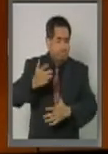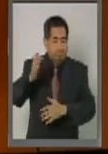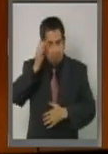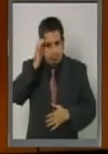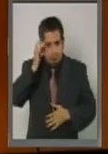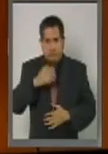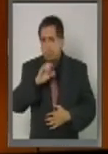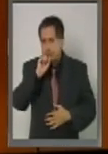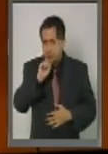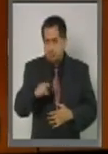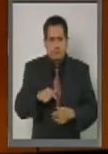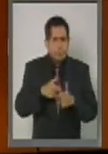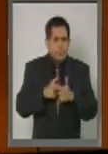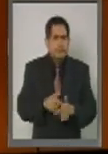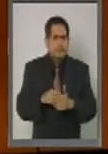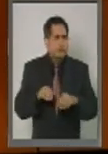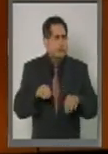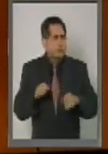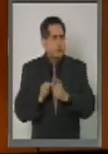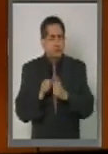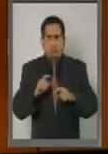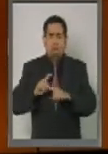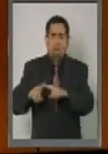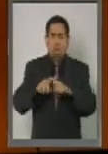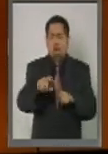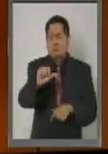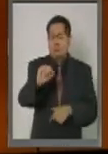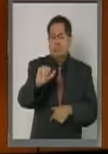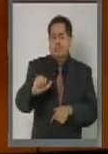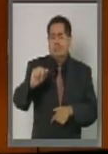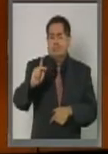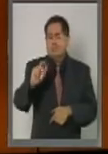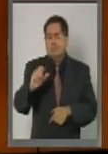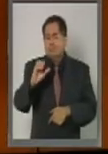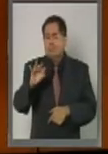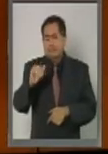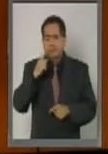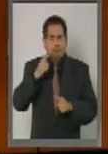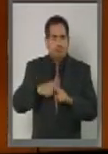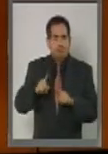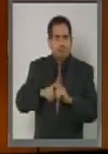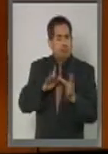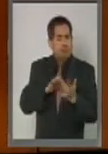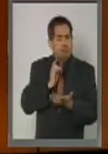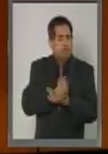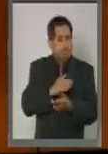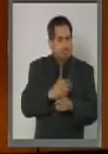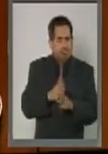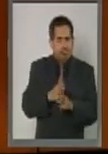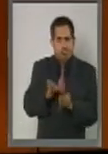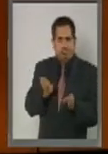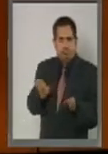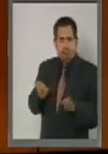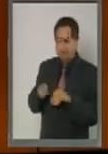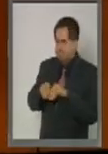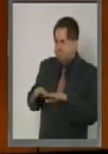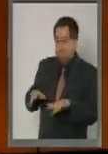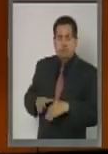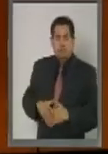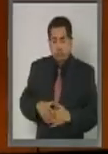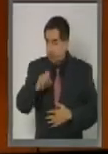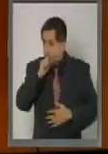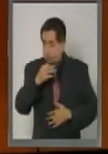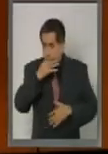Y queremos seguir trabajando con toda el Asia-Pacífico para, insisto, diversificar nuestros esfuerzos. Informo también que